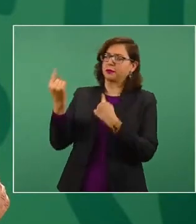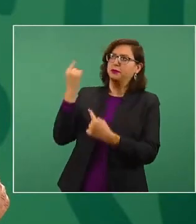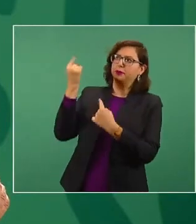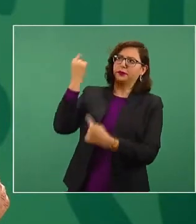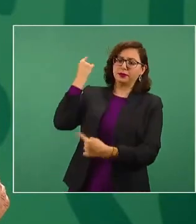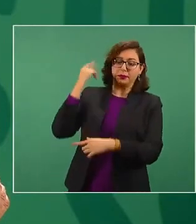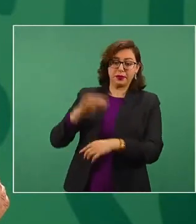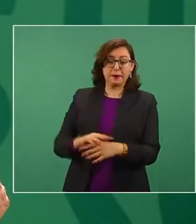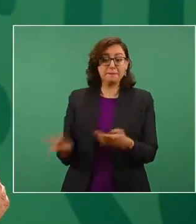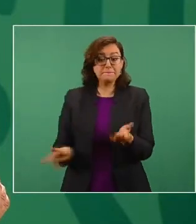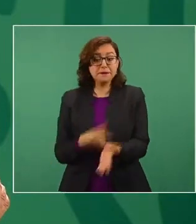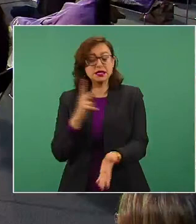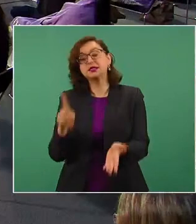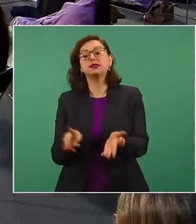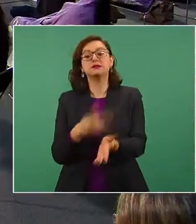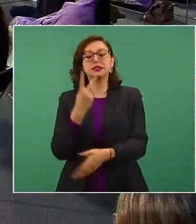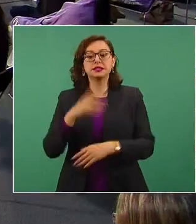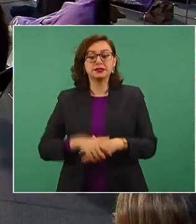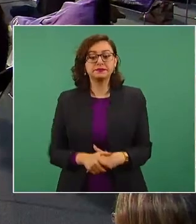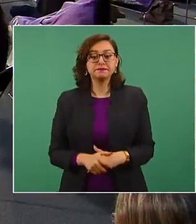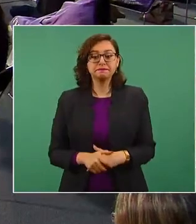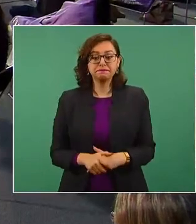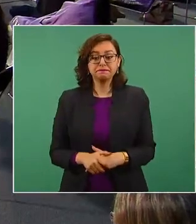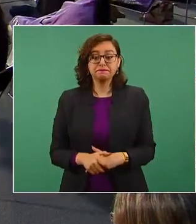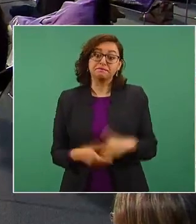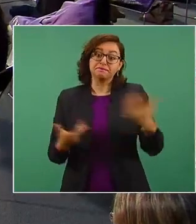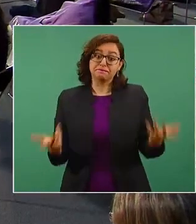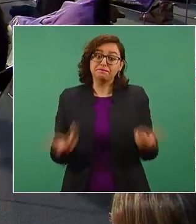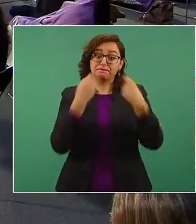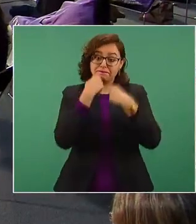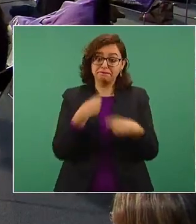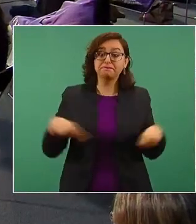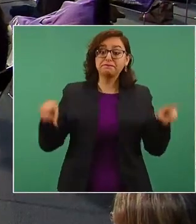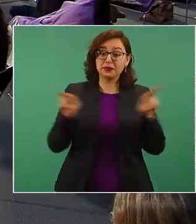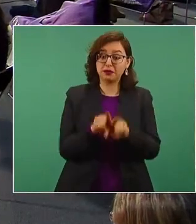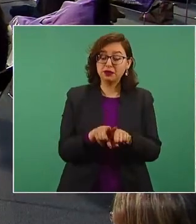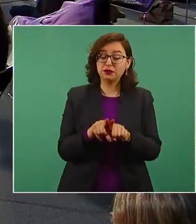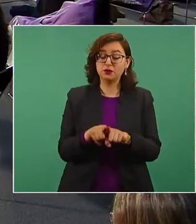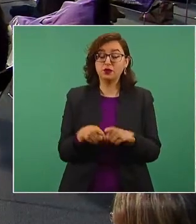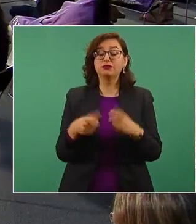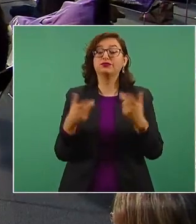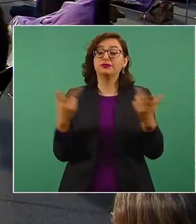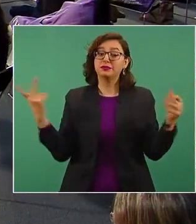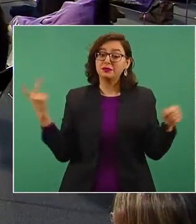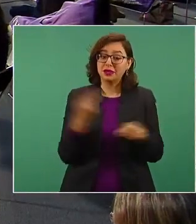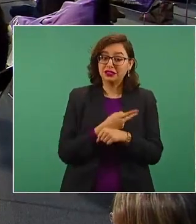Y es algo parecido a